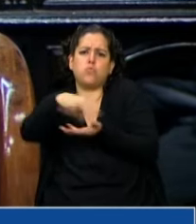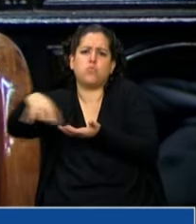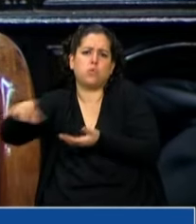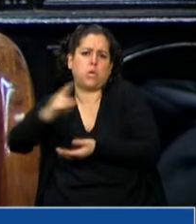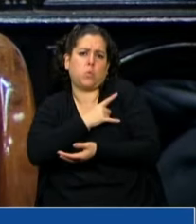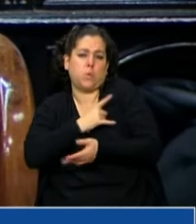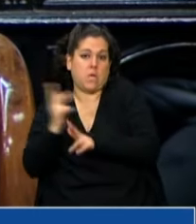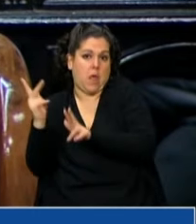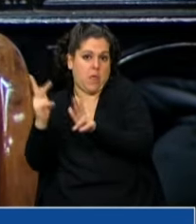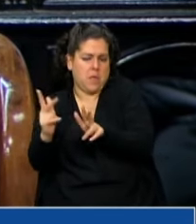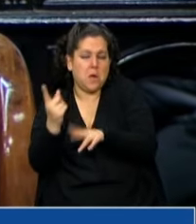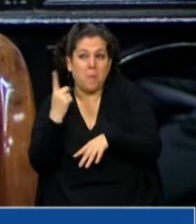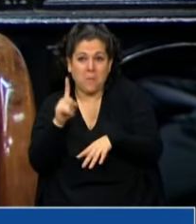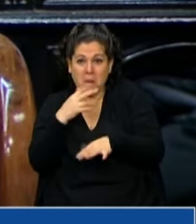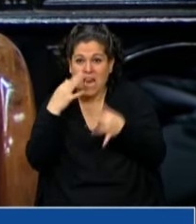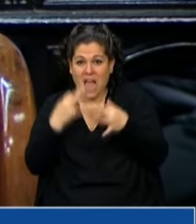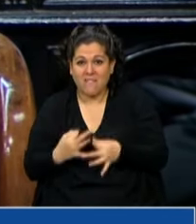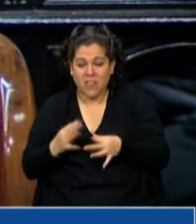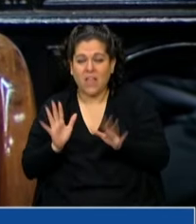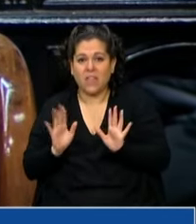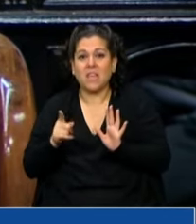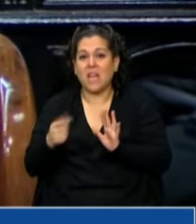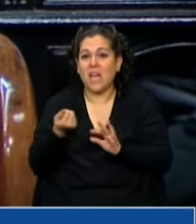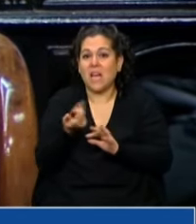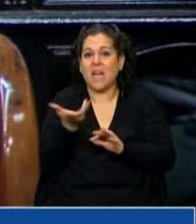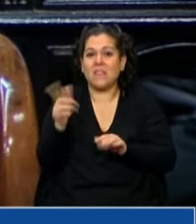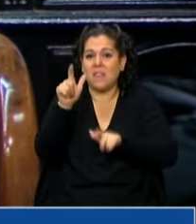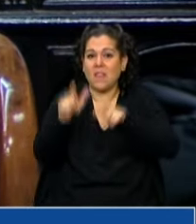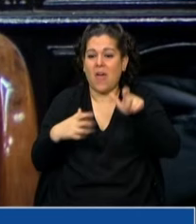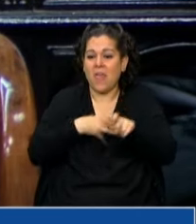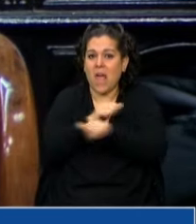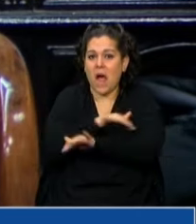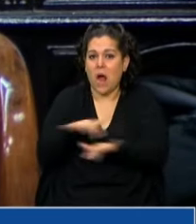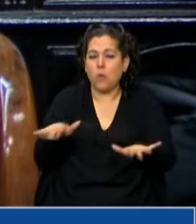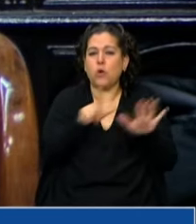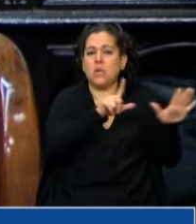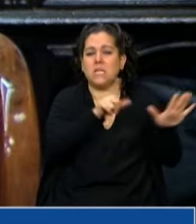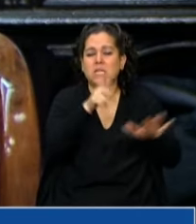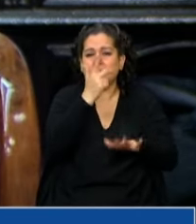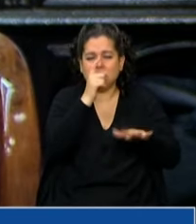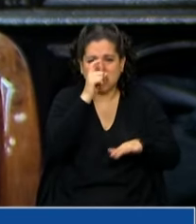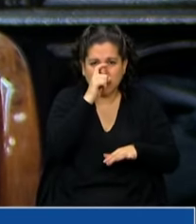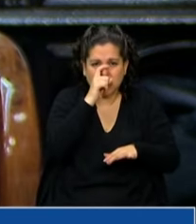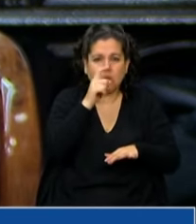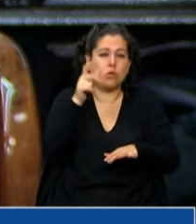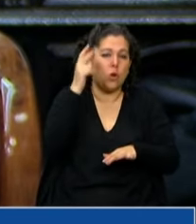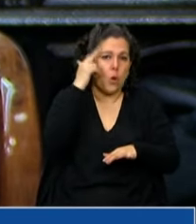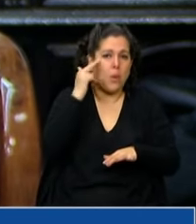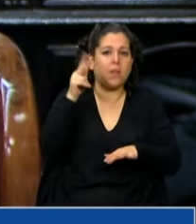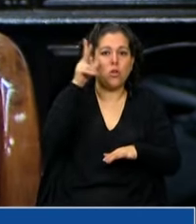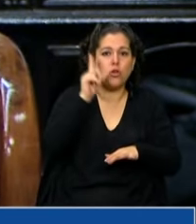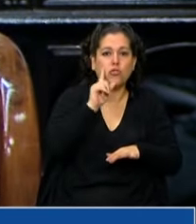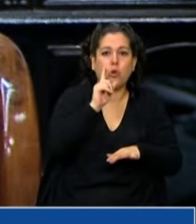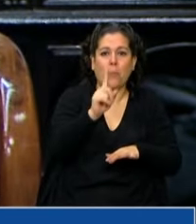verdad que la proporción de alumnos, de habitantes, de 798.000 habitantes